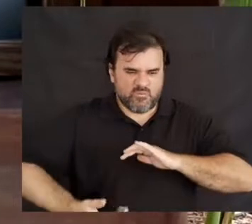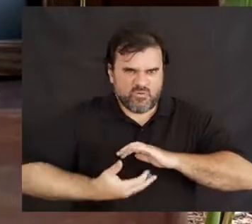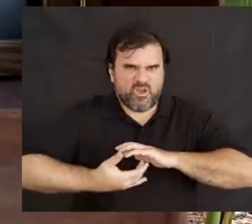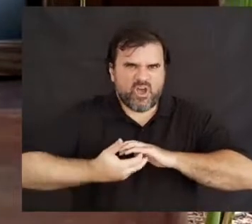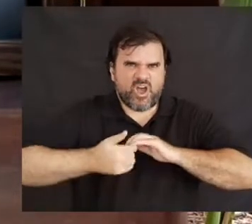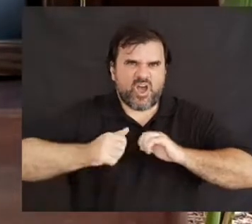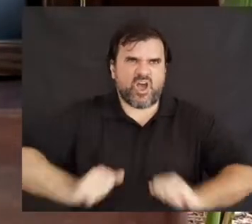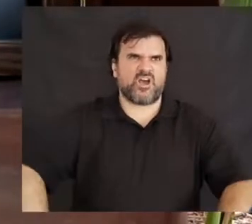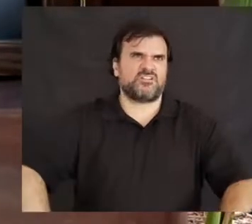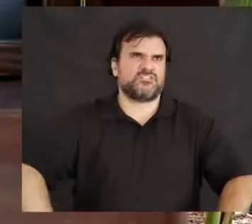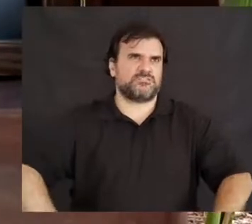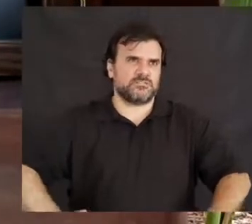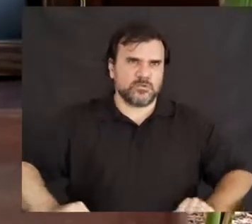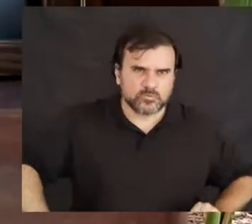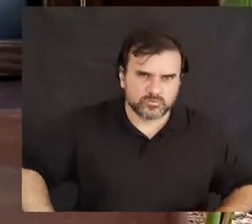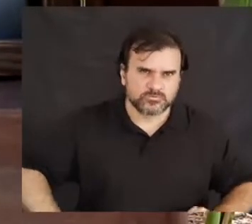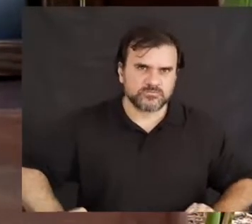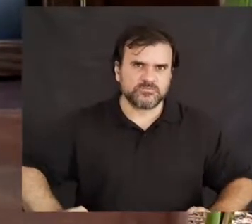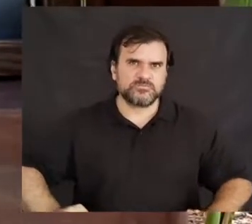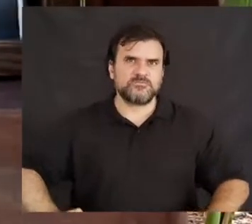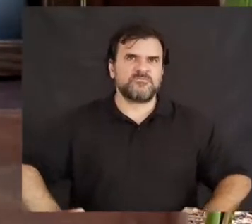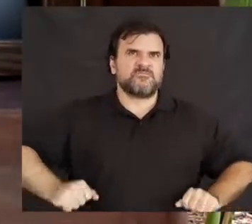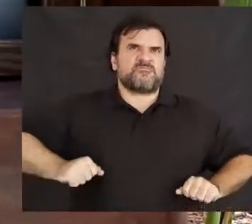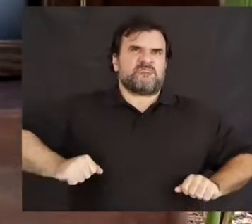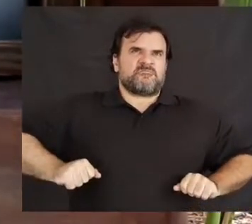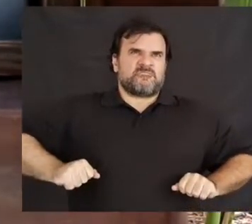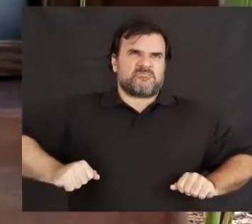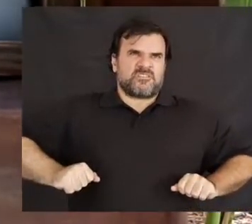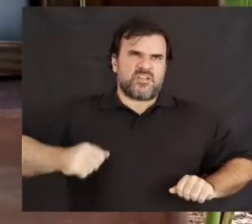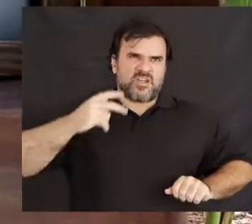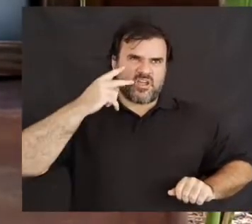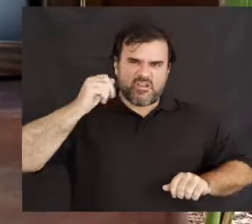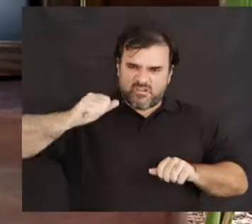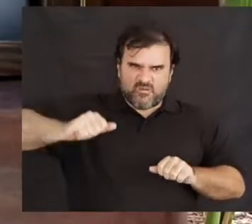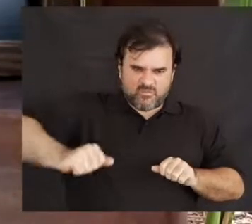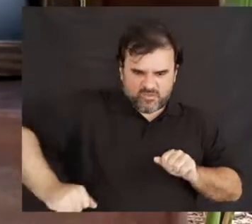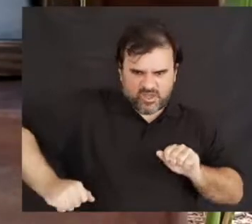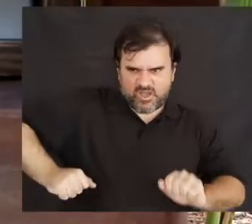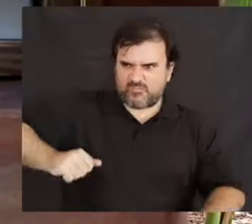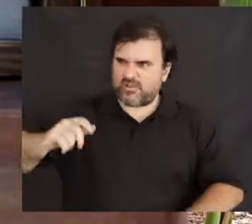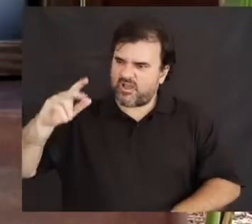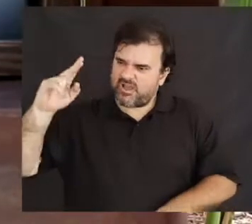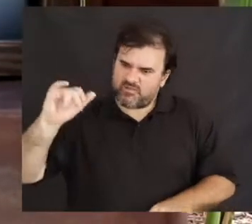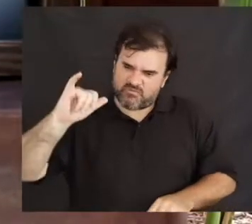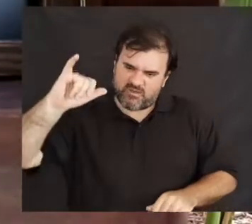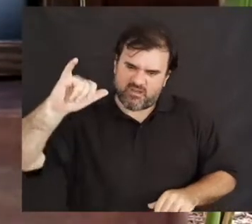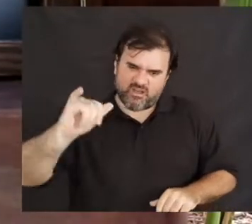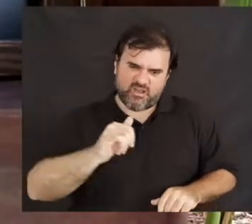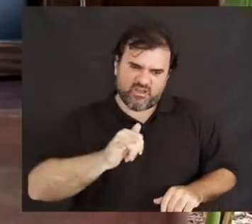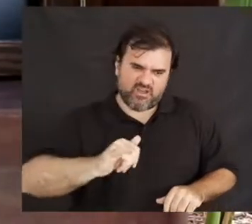reconcentrado, huraño, fobioso, de peleador incansable. Lo veía descender la loma,